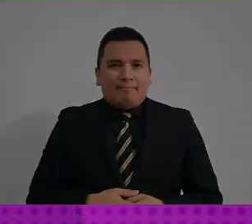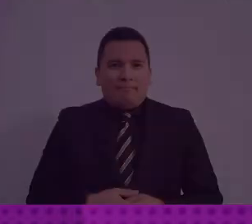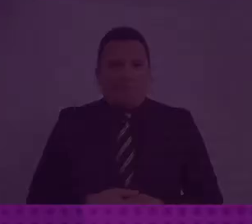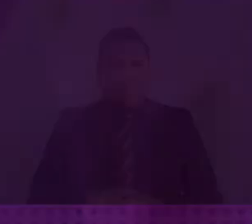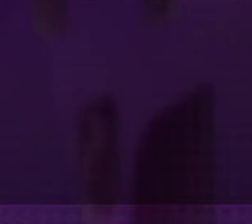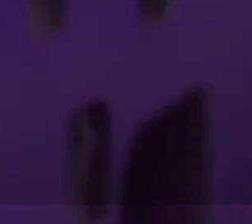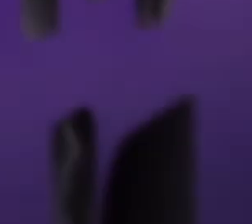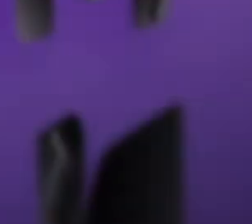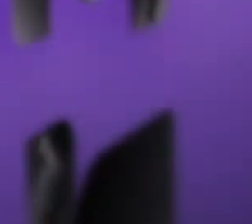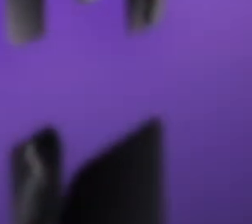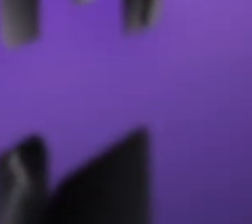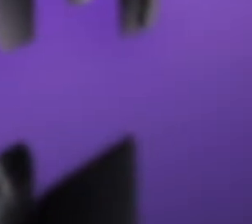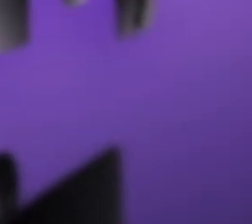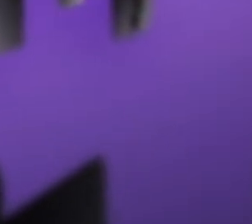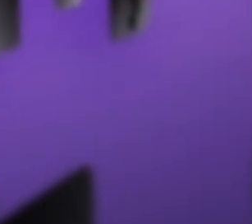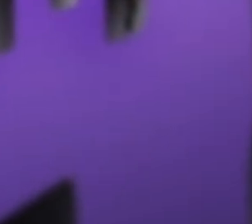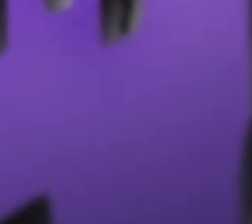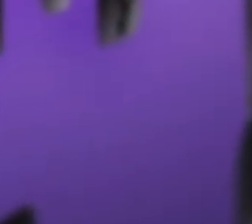regresamos?